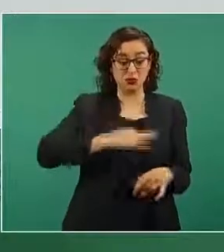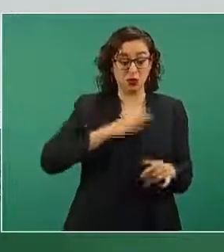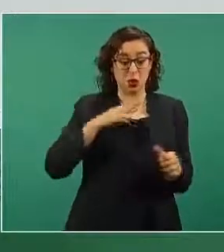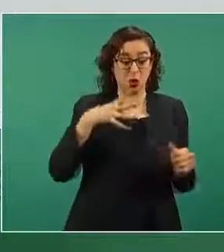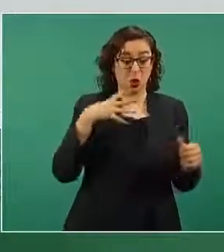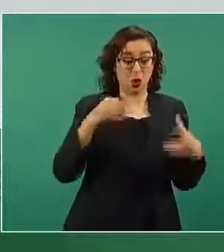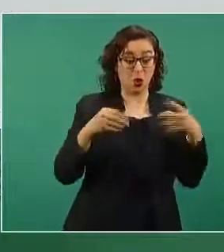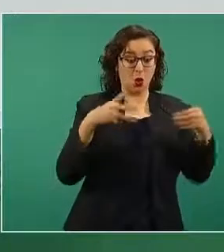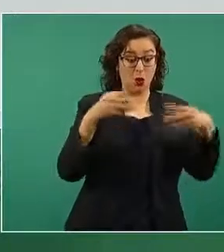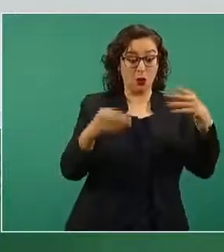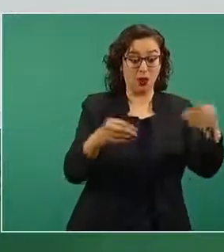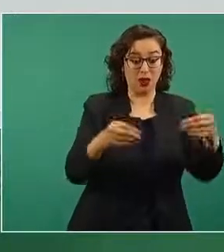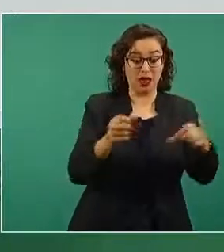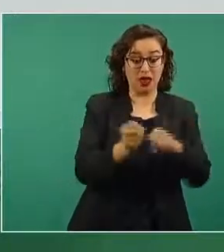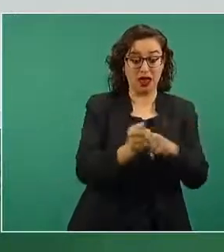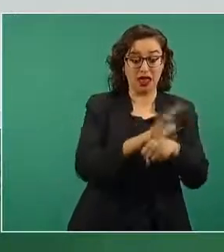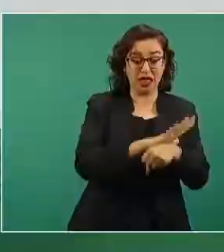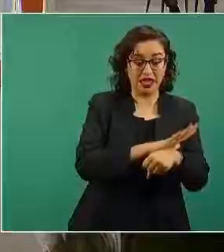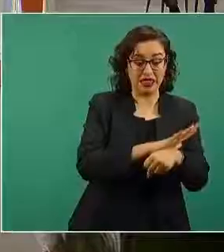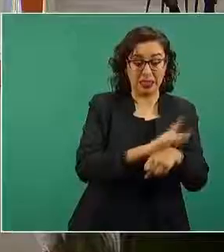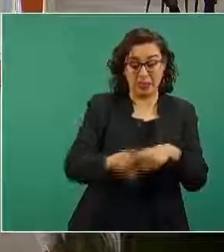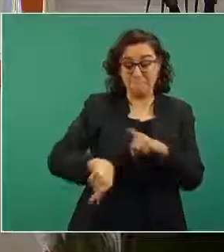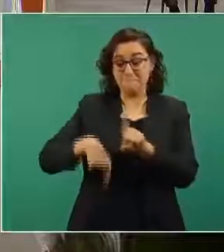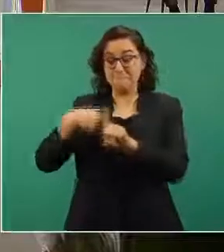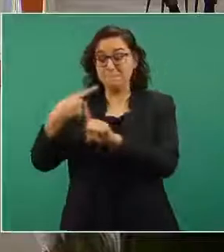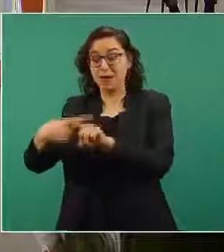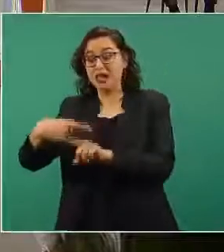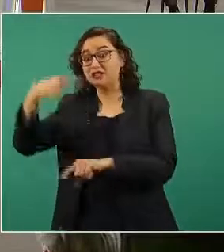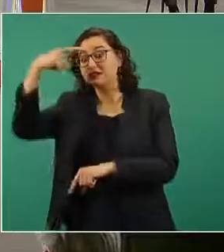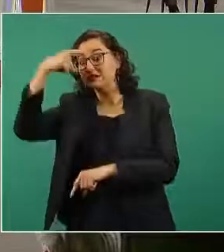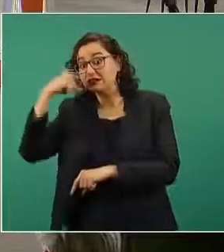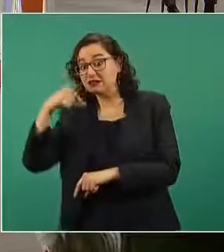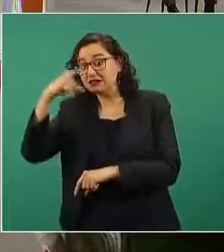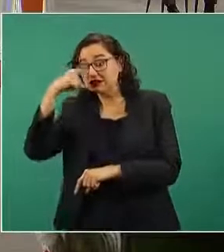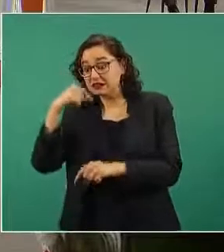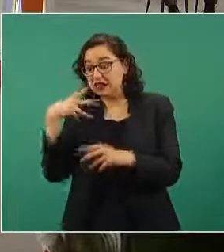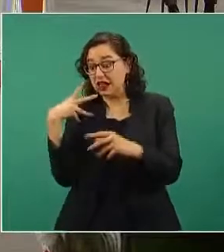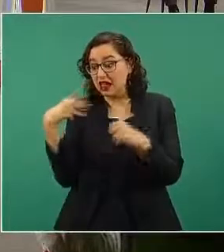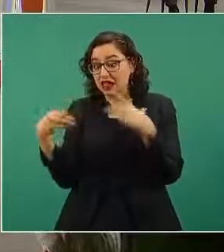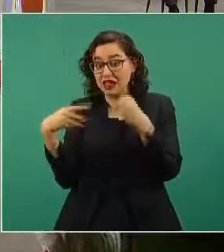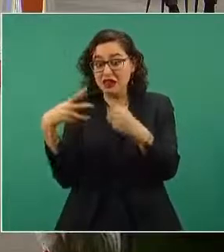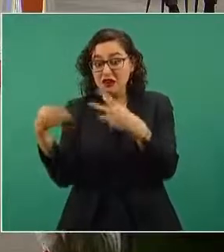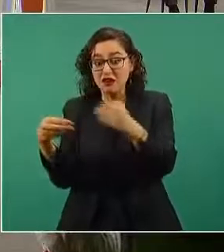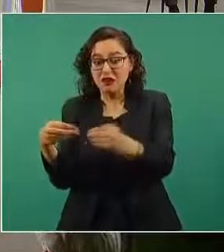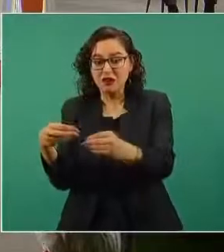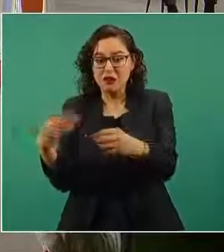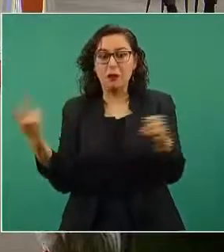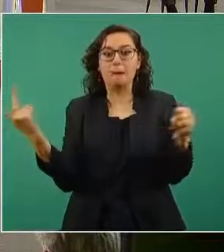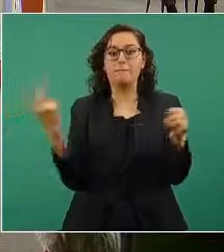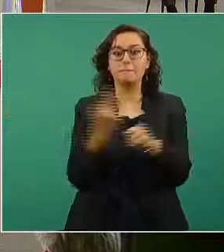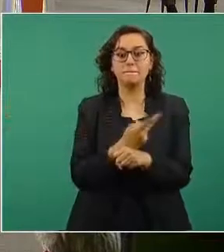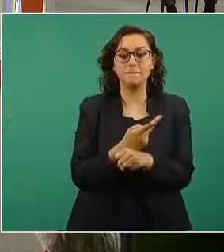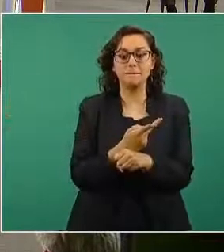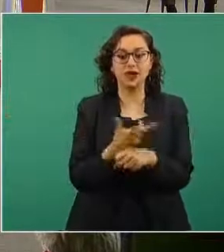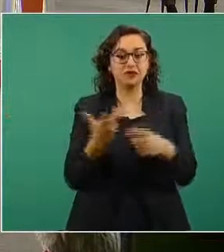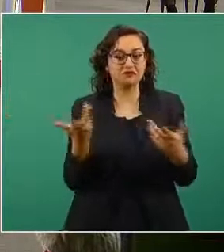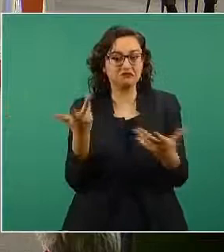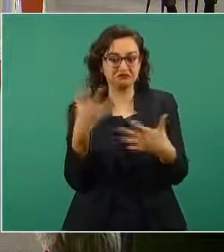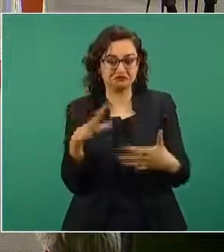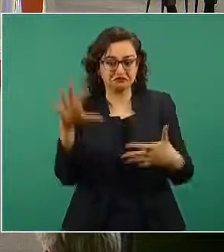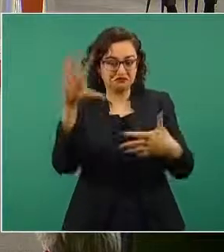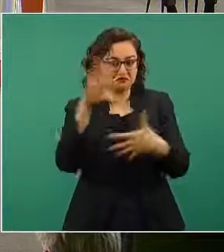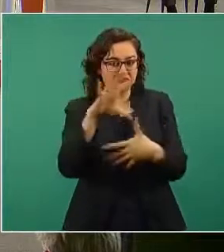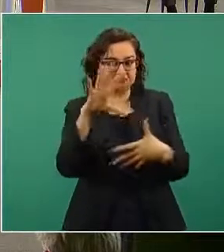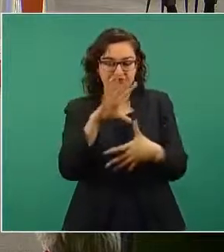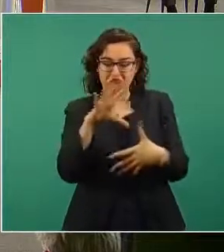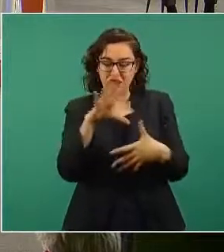la temporada estacional de influenza. Y de manera muy notoria en todo el hemisferio norte, no es algo exclusivo de